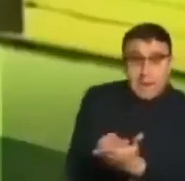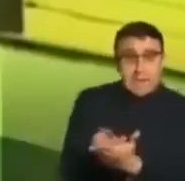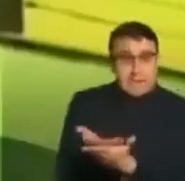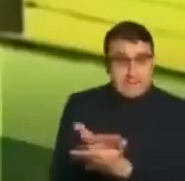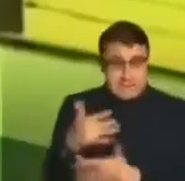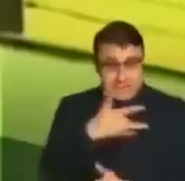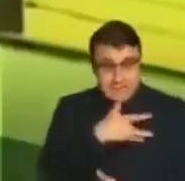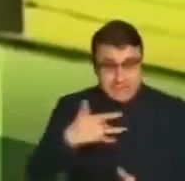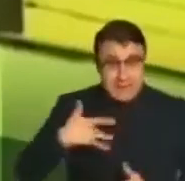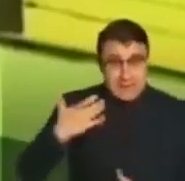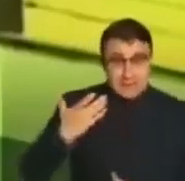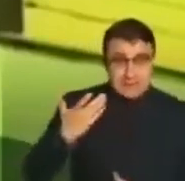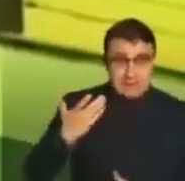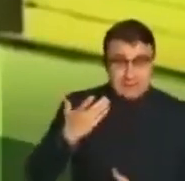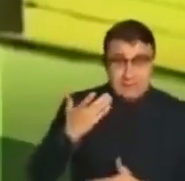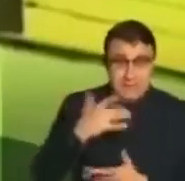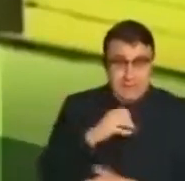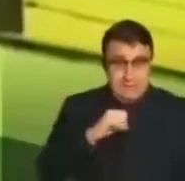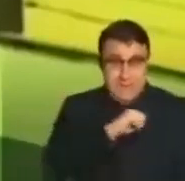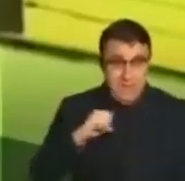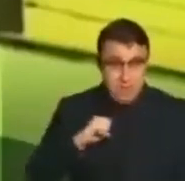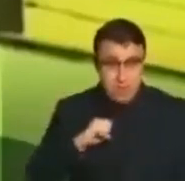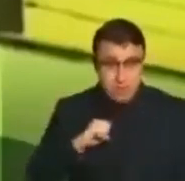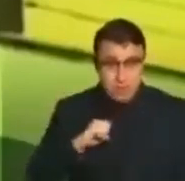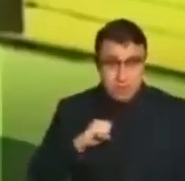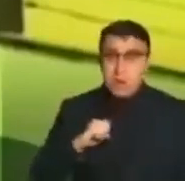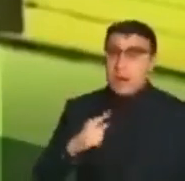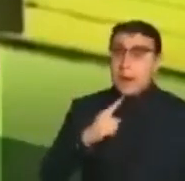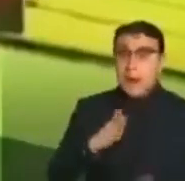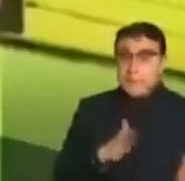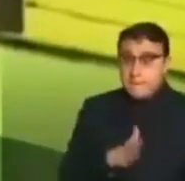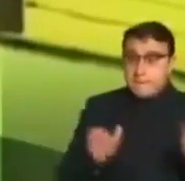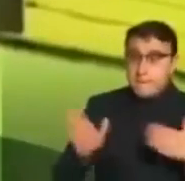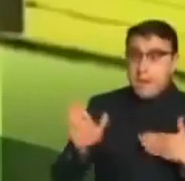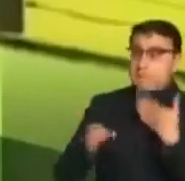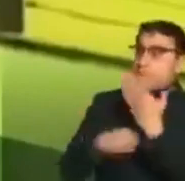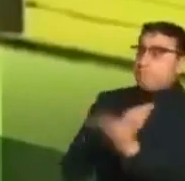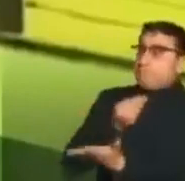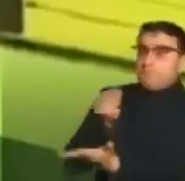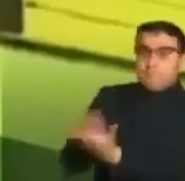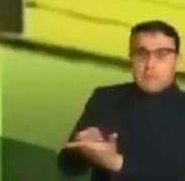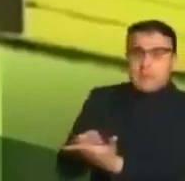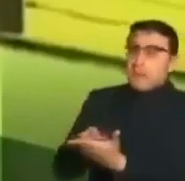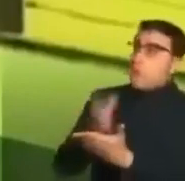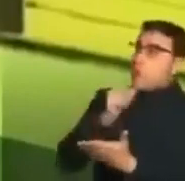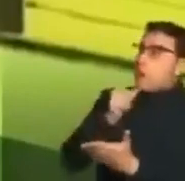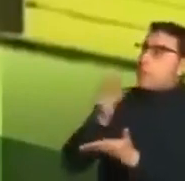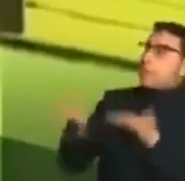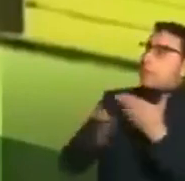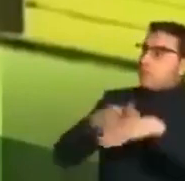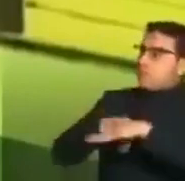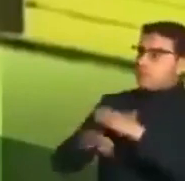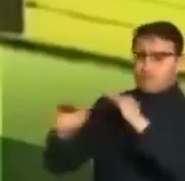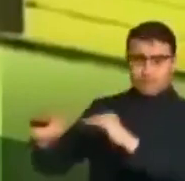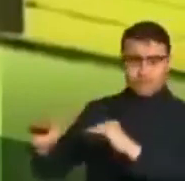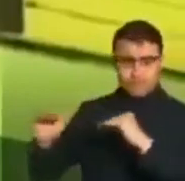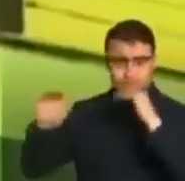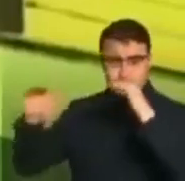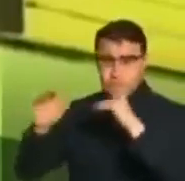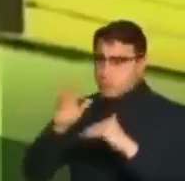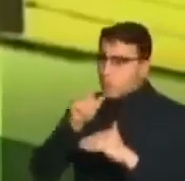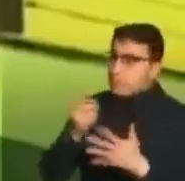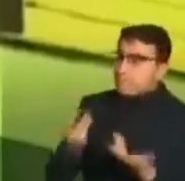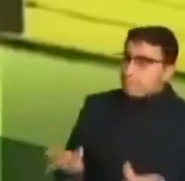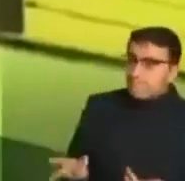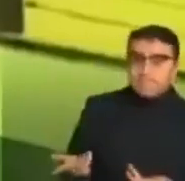tu plan de seguro privado no te permite ese tipo de servicios, si